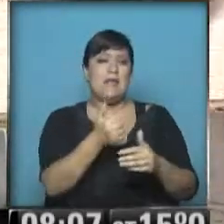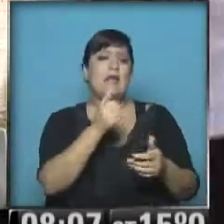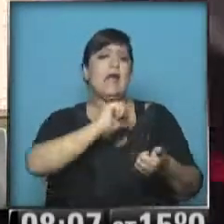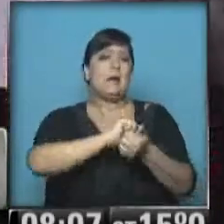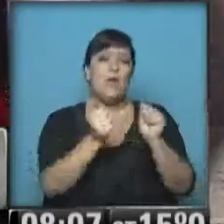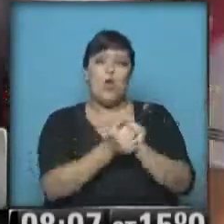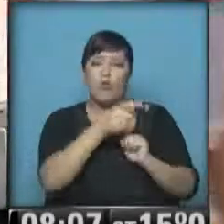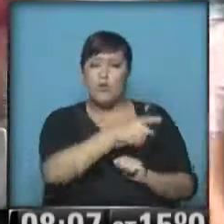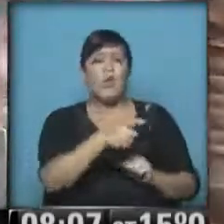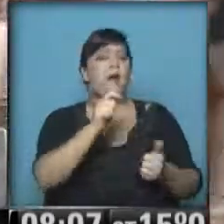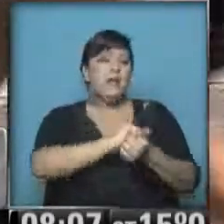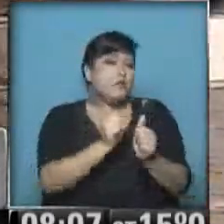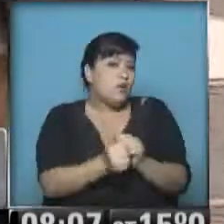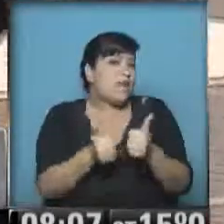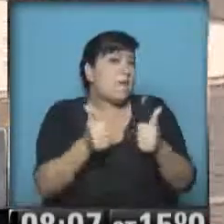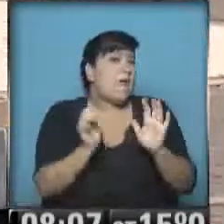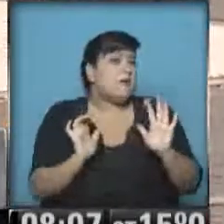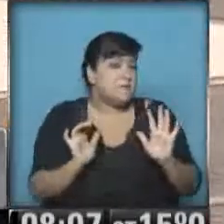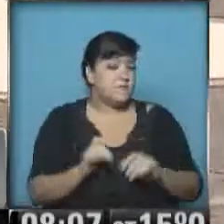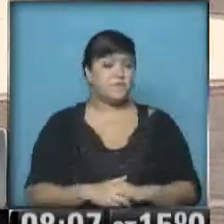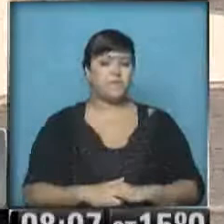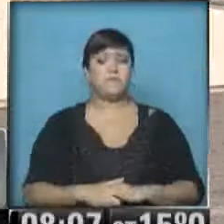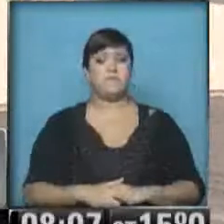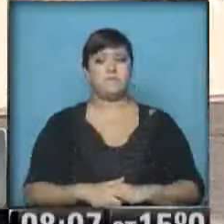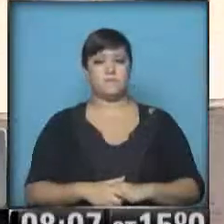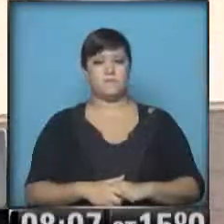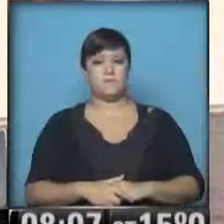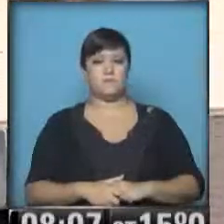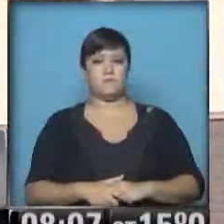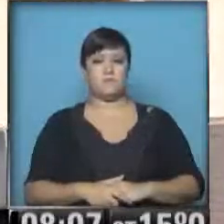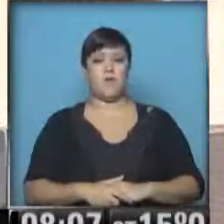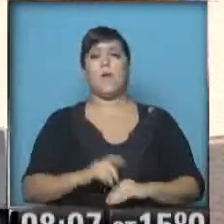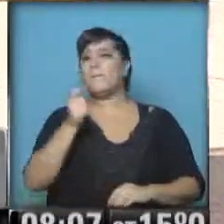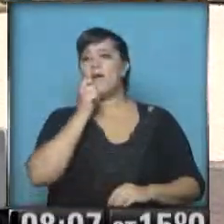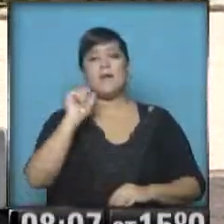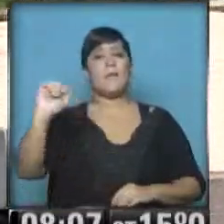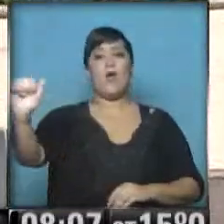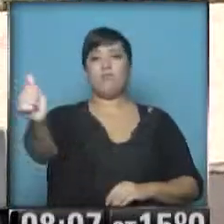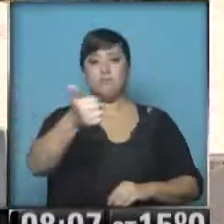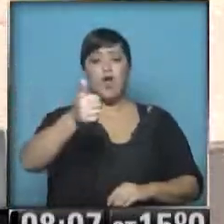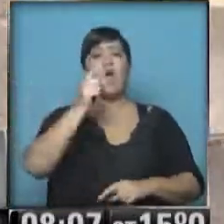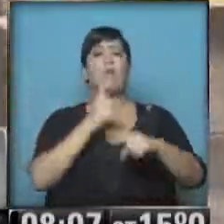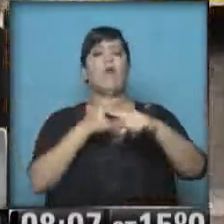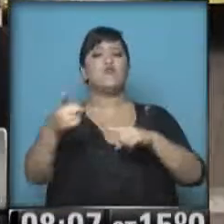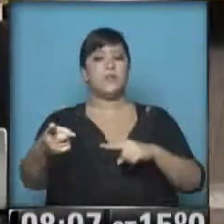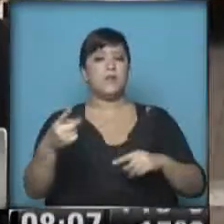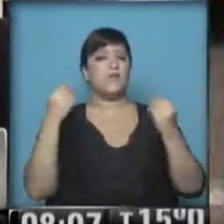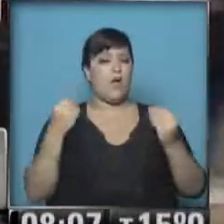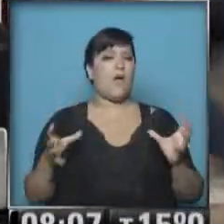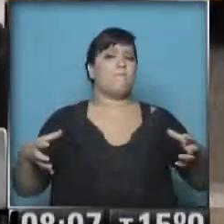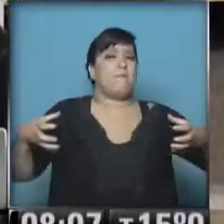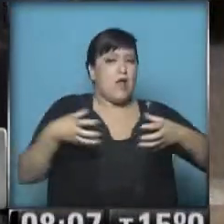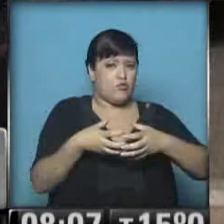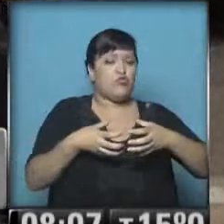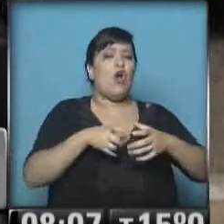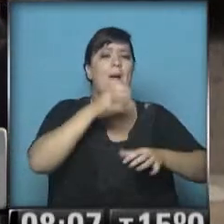una sexualidad plena. Hacia eso vamos. ¿Qué se le dice a la persona que se le da positivo? Está todo un equipo que trabaja en eso